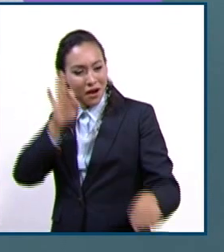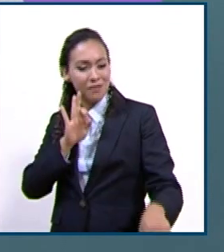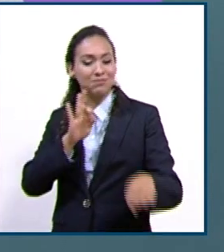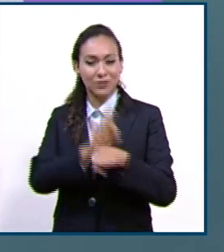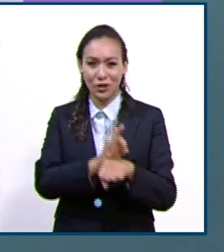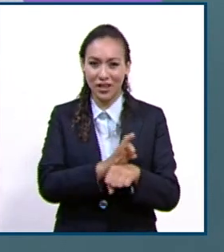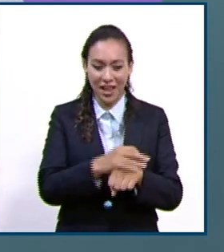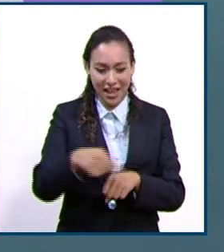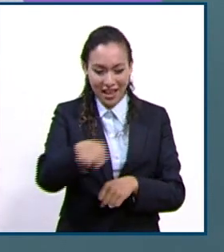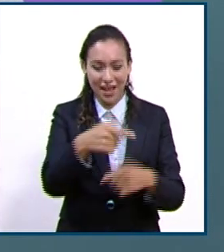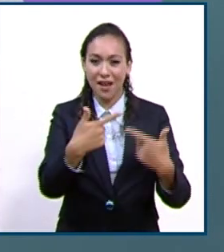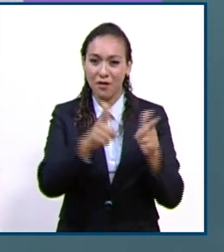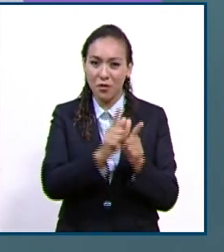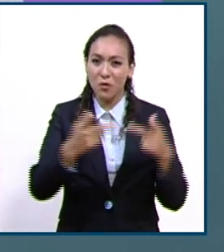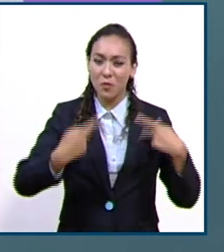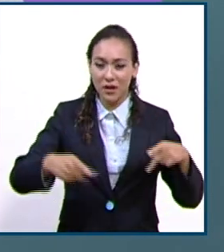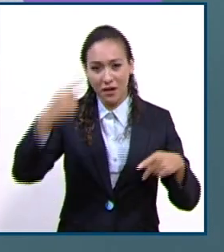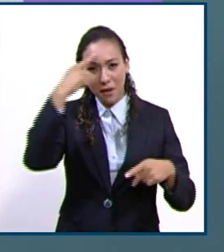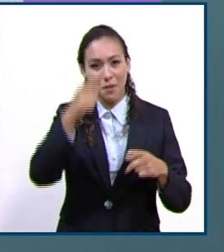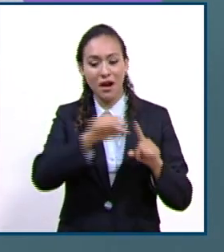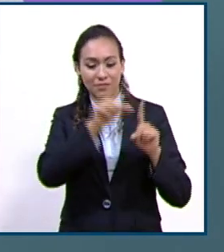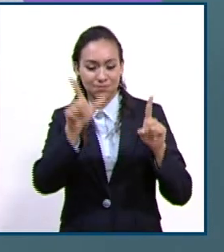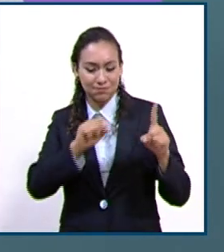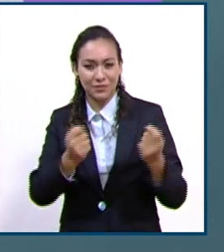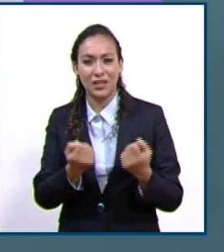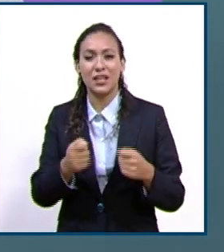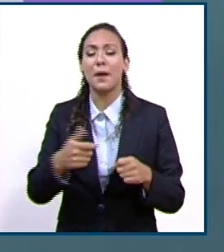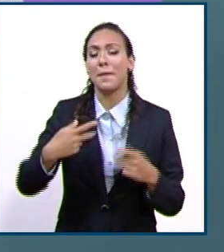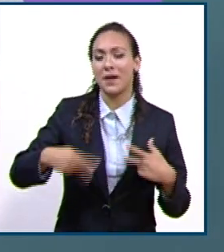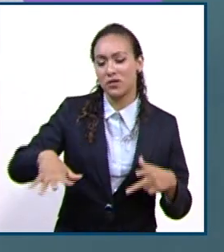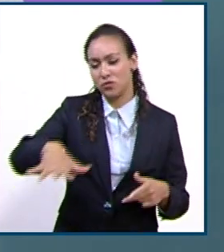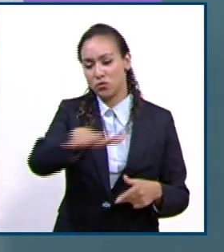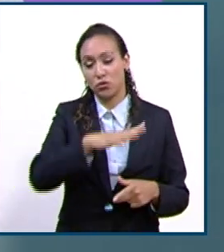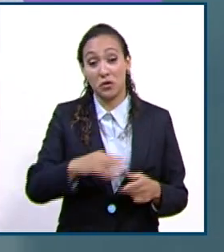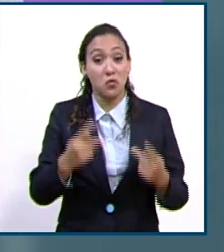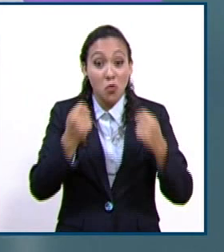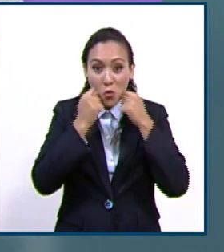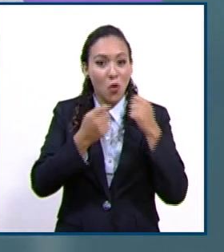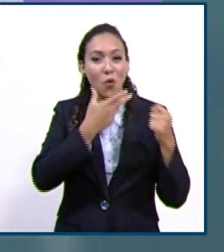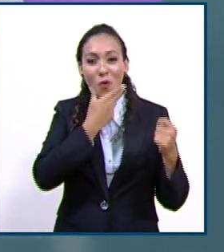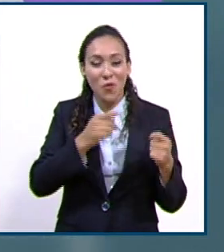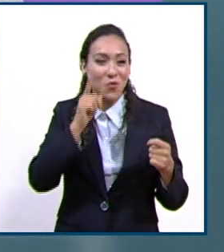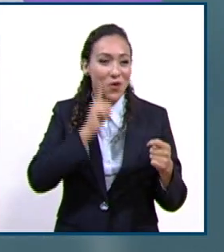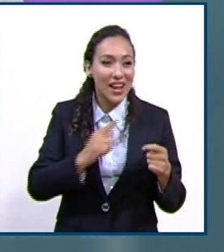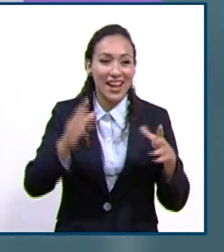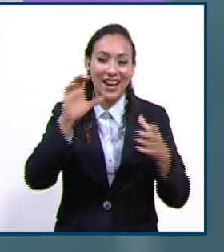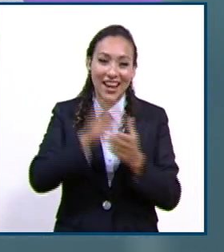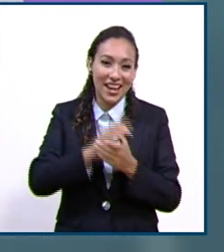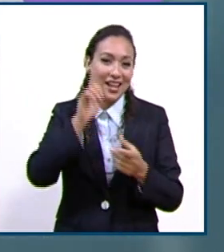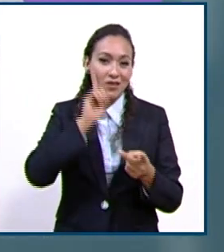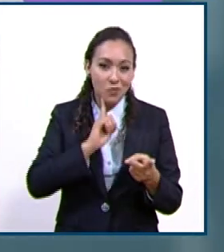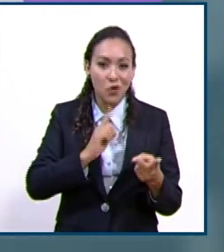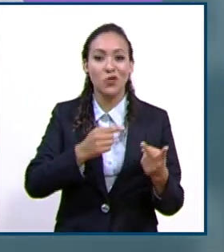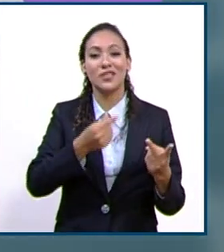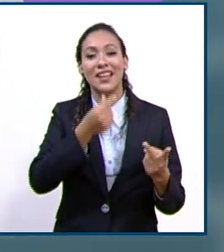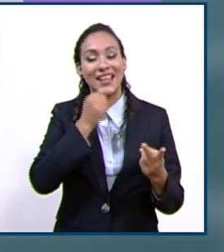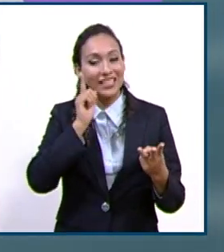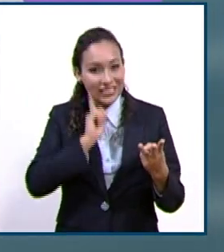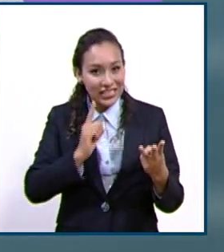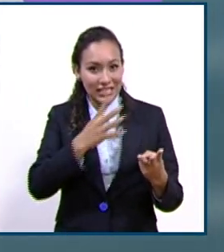para construir una sociedad más justa, sin olvidarme que soy madre, mujer, esposa e hija. Ser jueza es mi